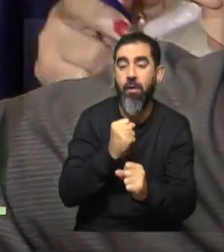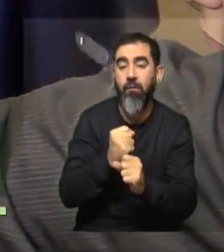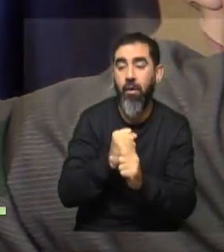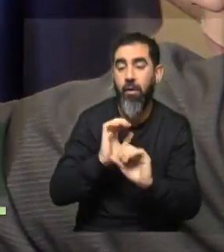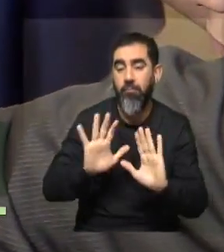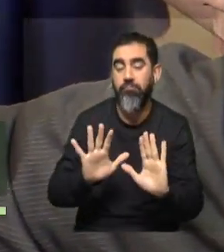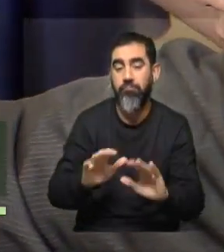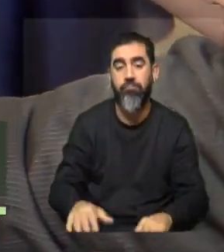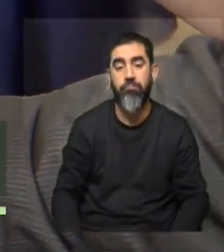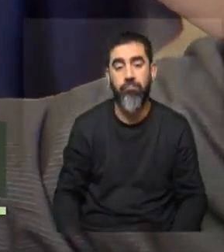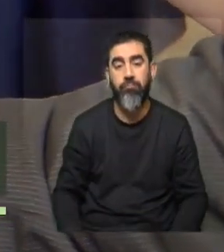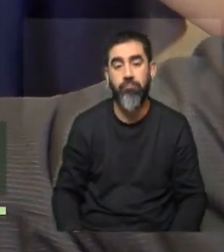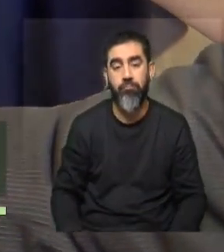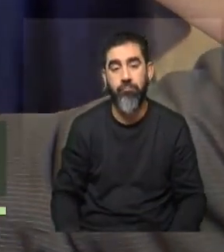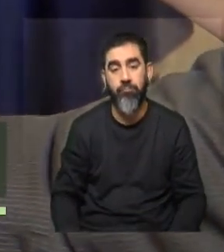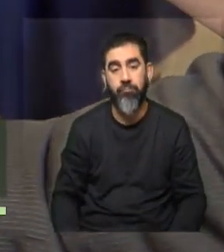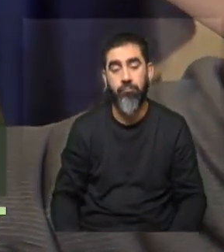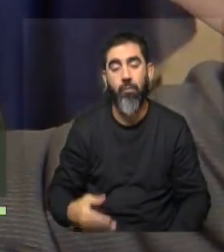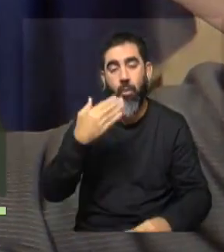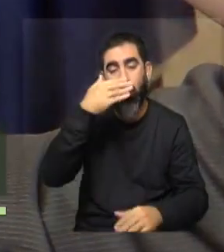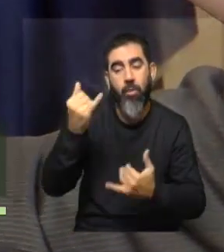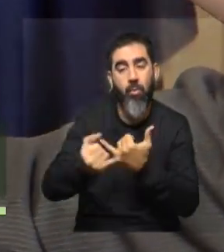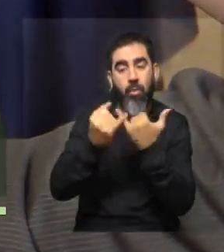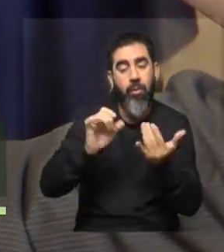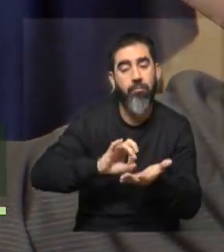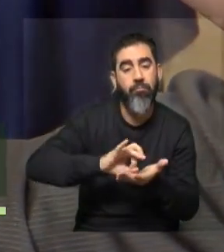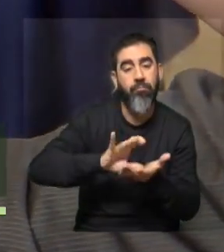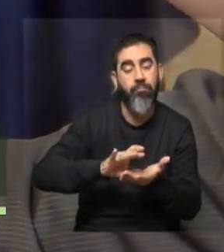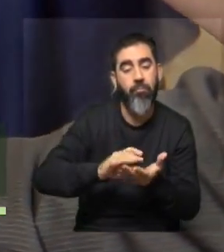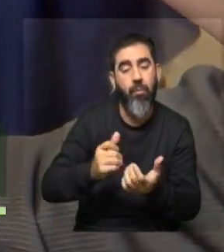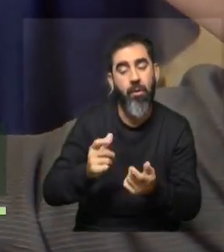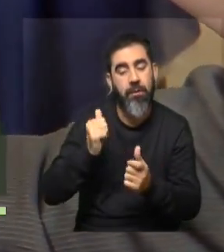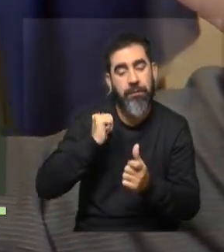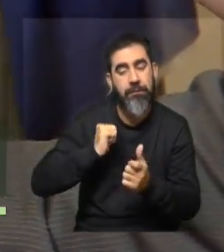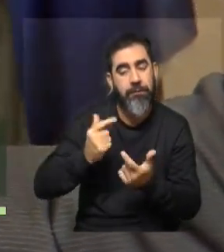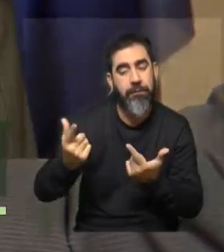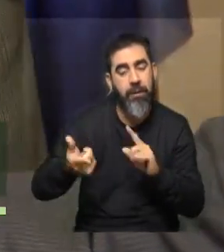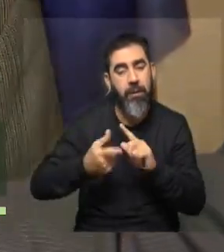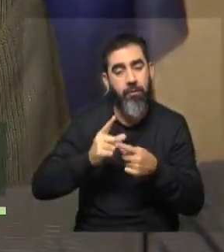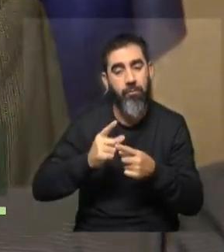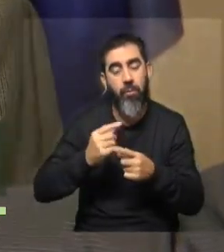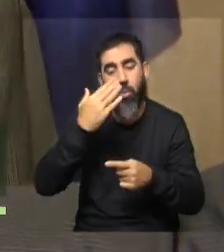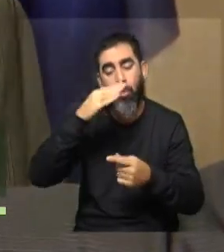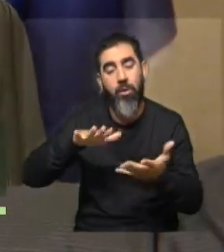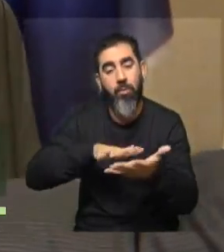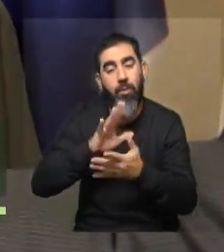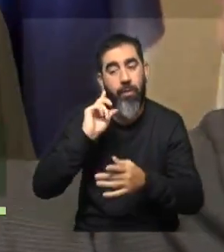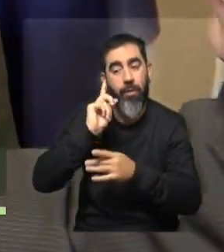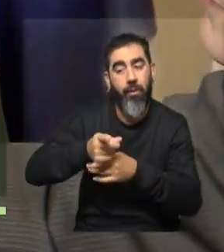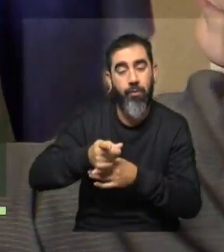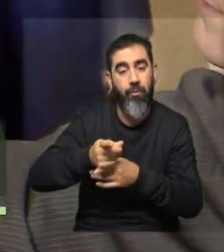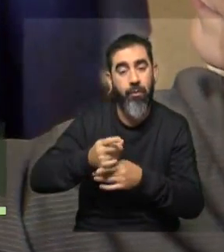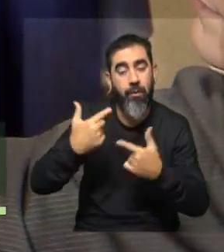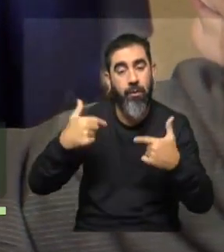cumplir las tareas para las cuales está nombrada en los últimos días bentancourt fue cesada por el desgaste que había entre el detonante de la situación fue la decisión de